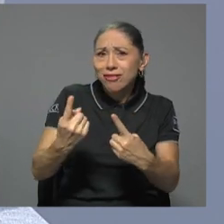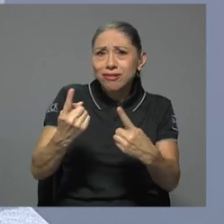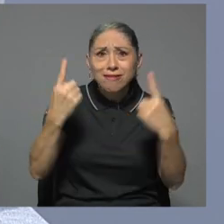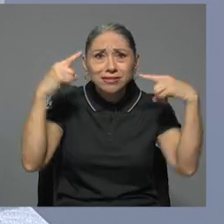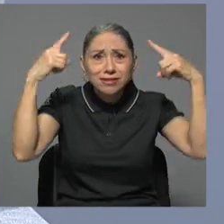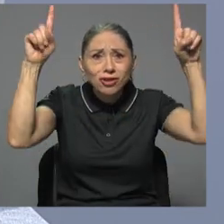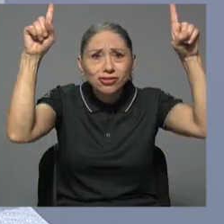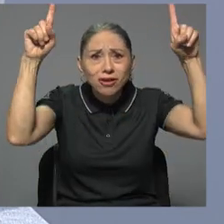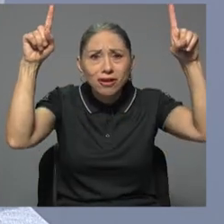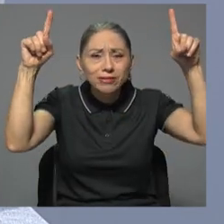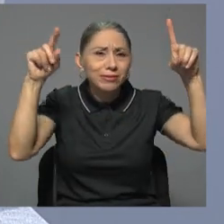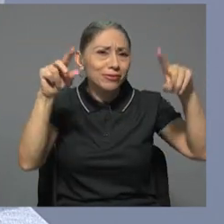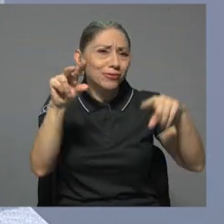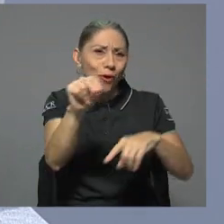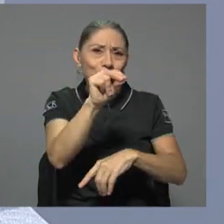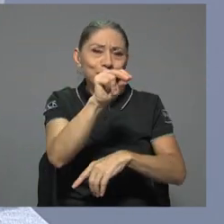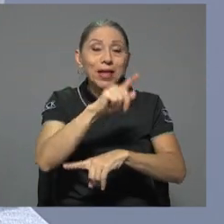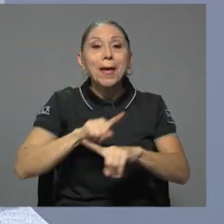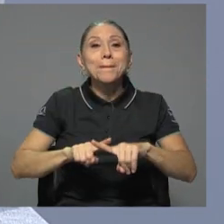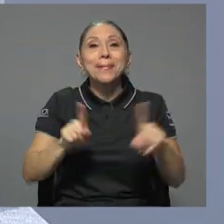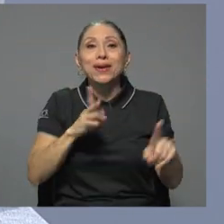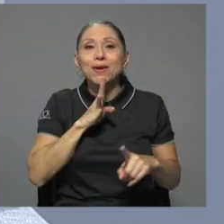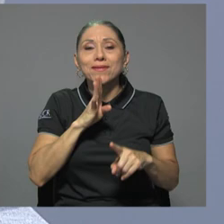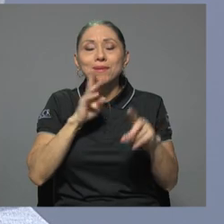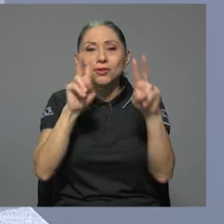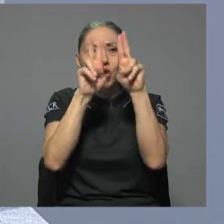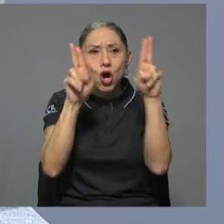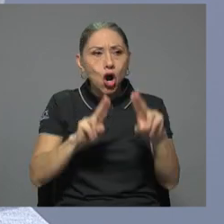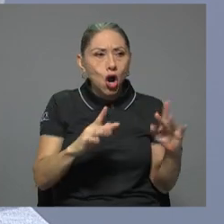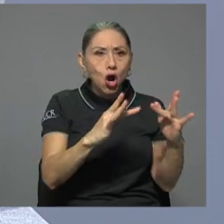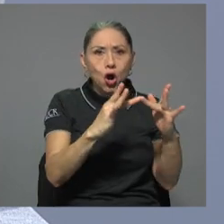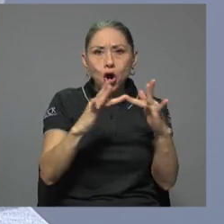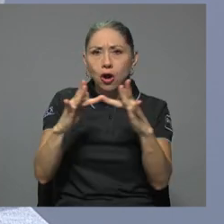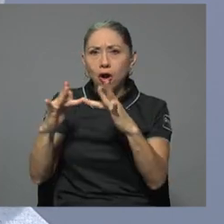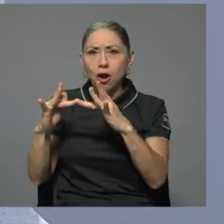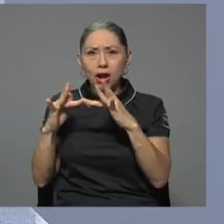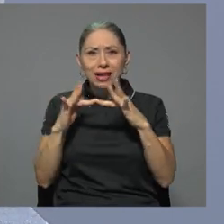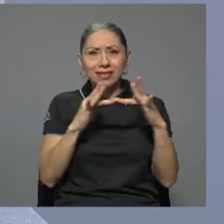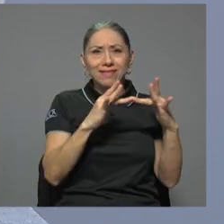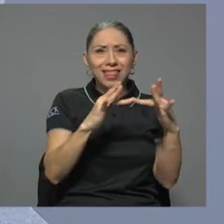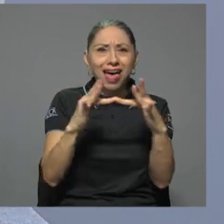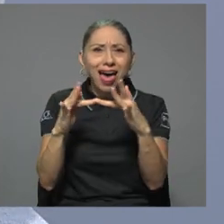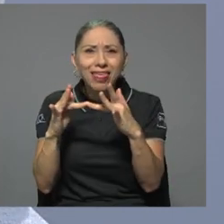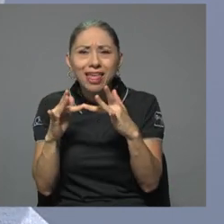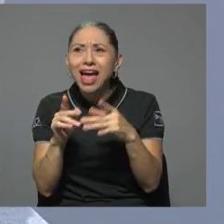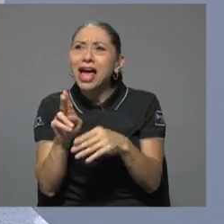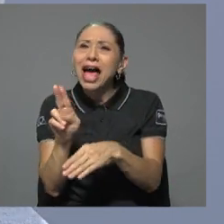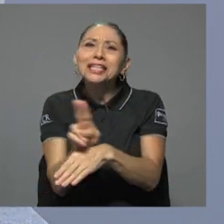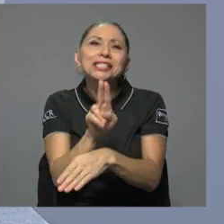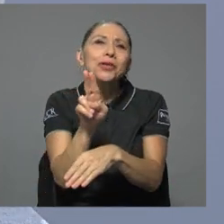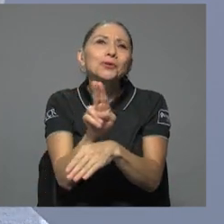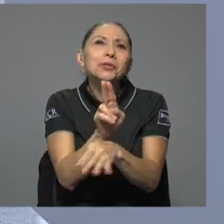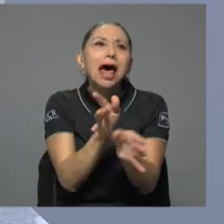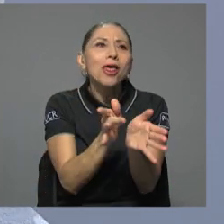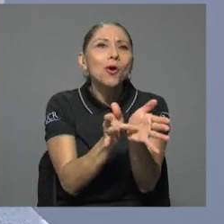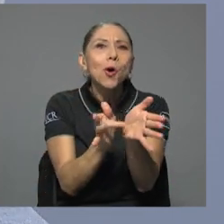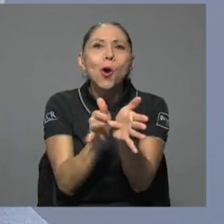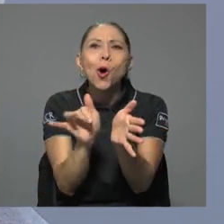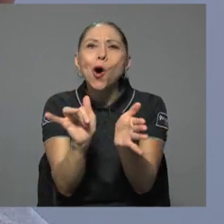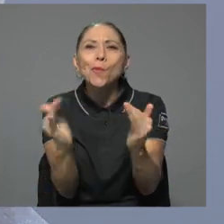de que el tema de conectividad ha sido usado como una nube como una